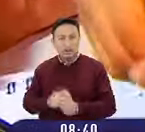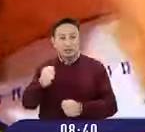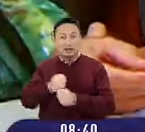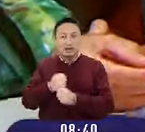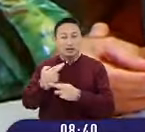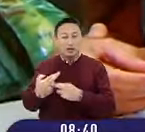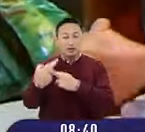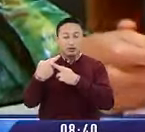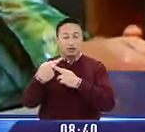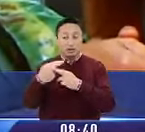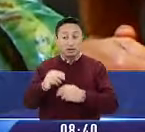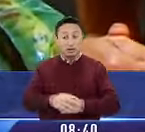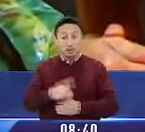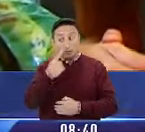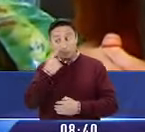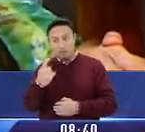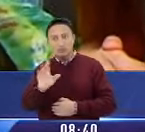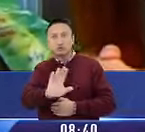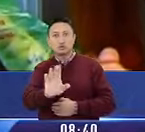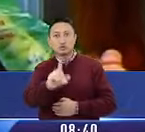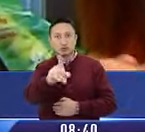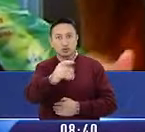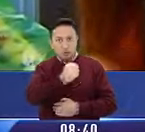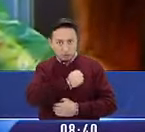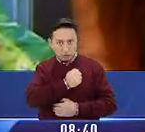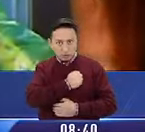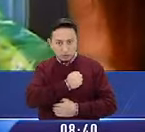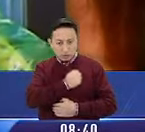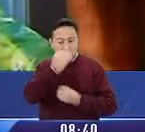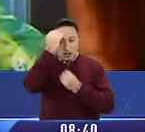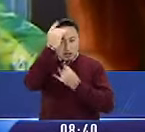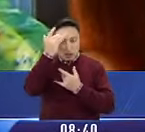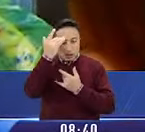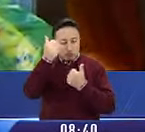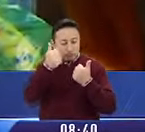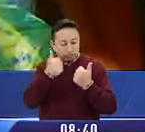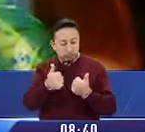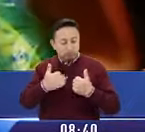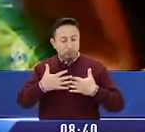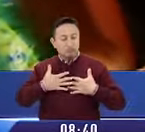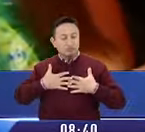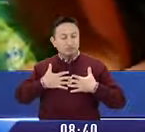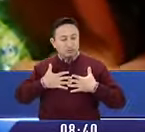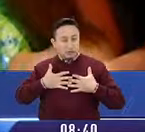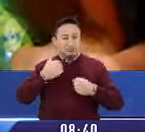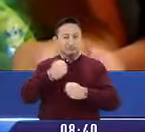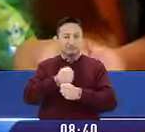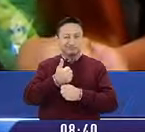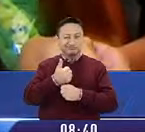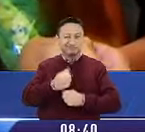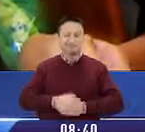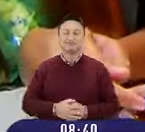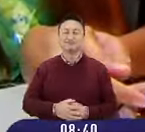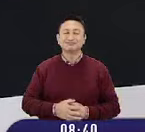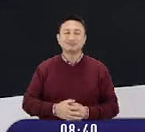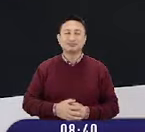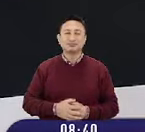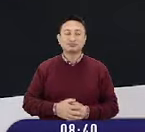porque nadie te ve, tú lo hagas. No, que tú lo hagas bien porque tú te sientes bien. Informó Maite